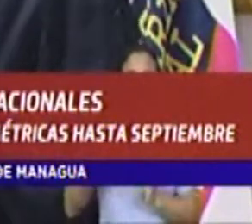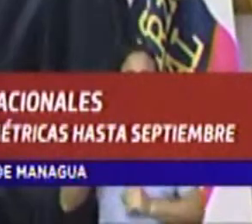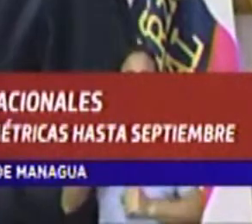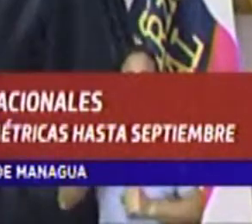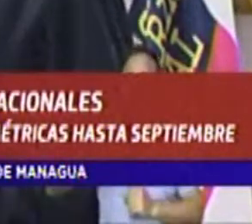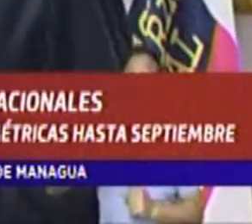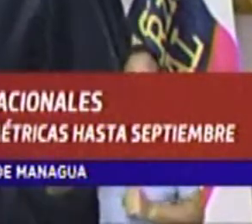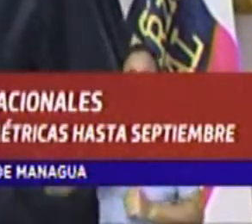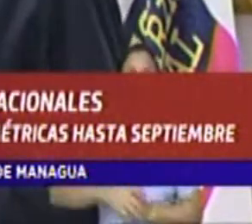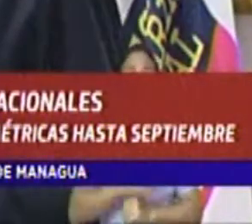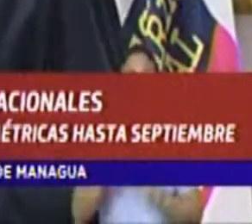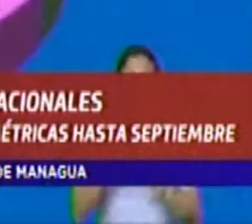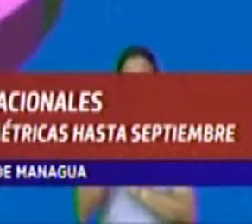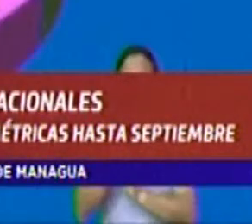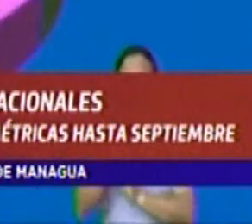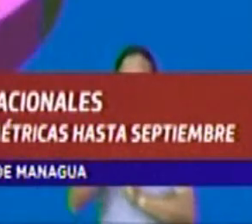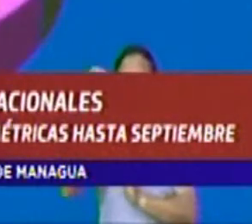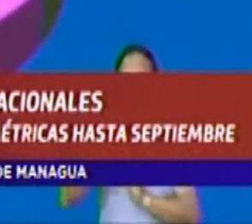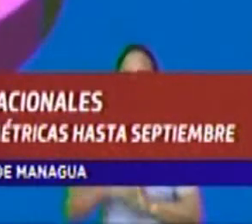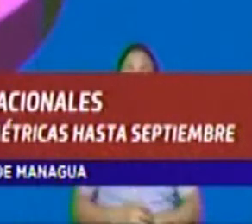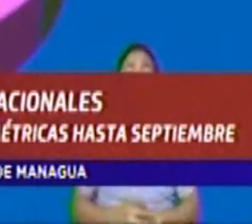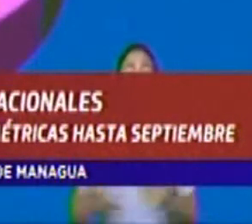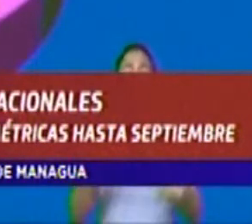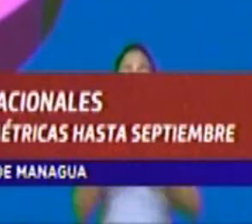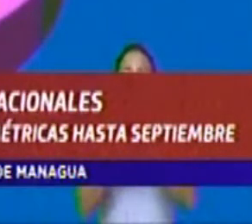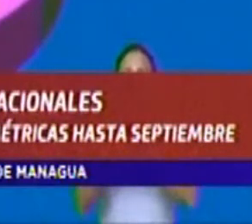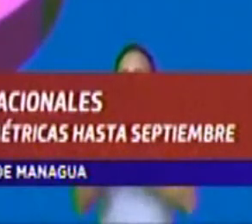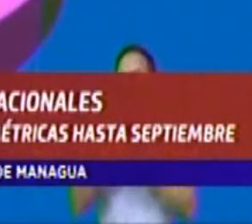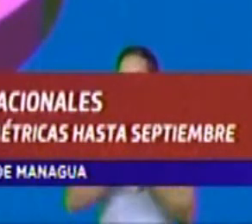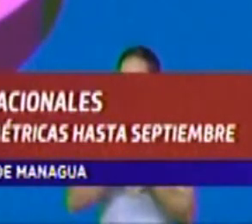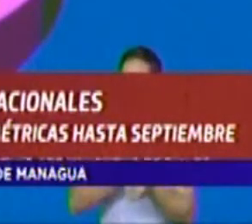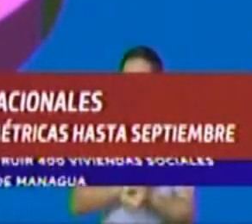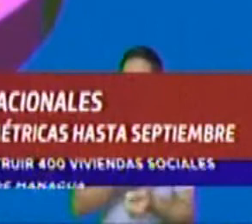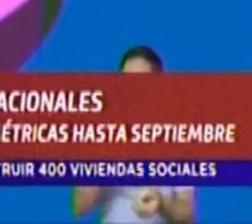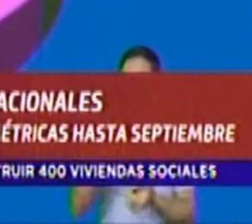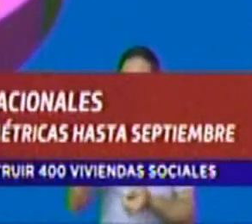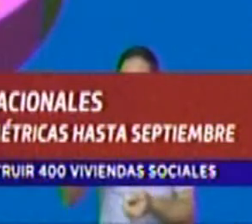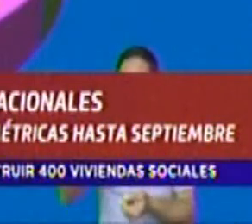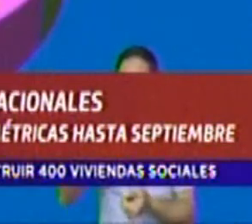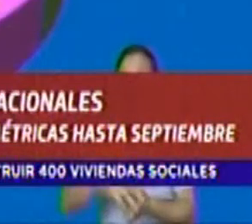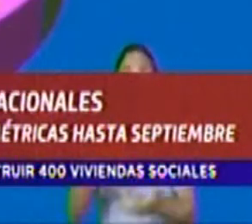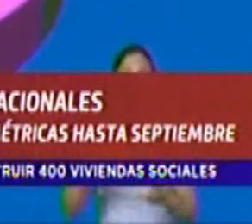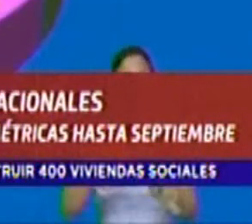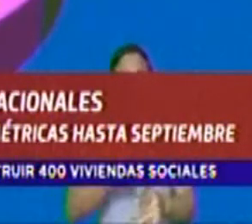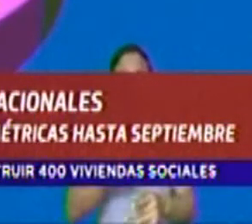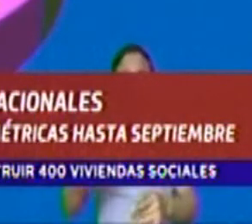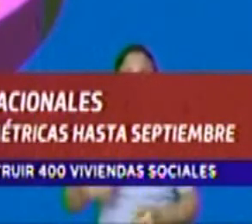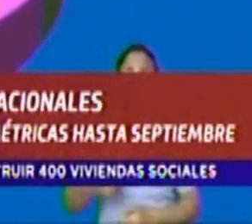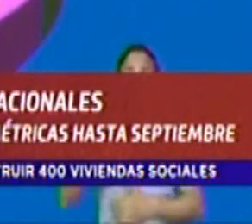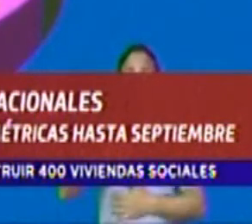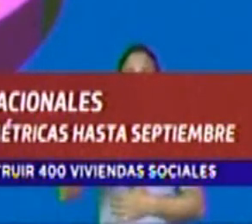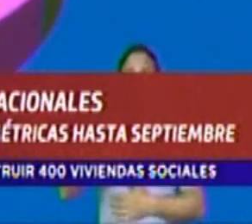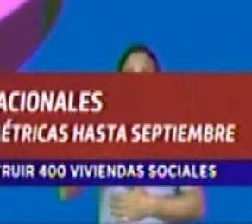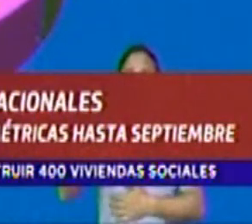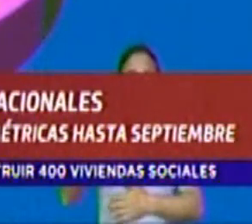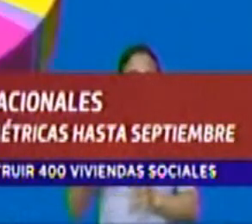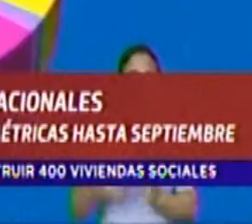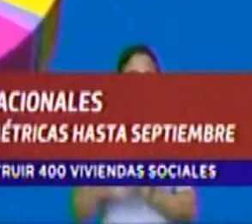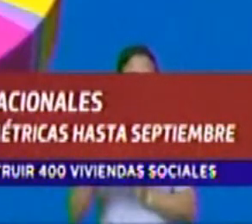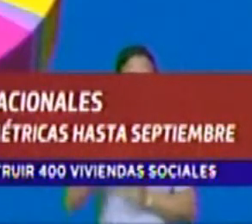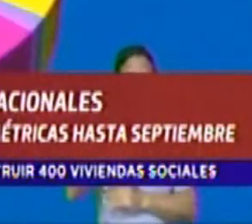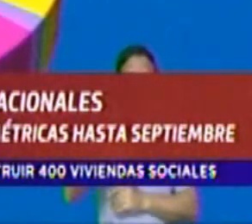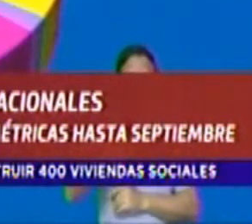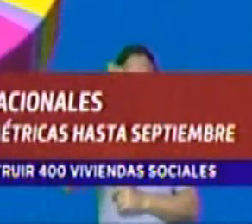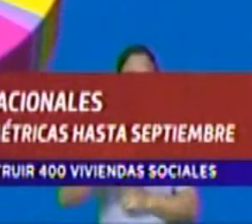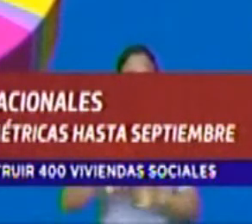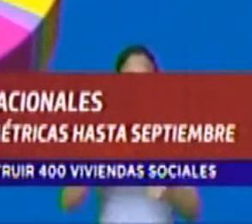159.600, un crecimiento del 1%. Cuanto a las inversiones, el funcionario explicó que estas son de 138 millones de córdobas